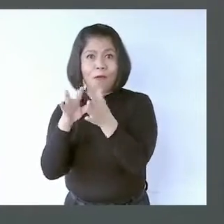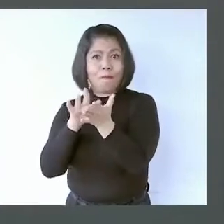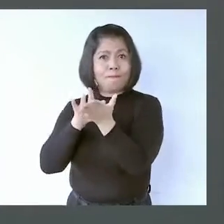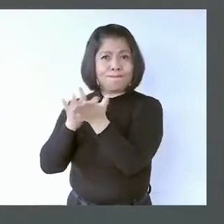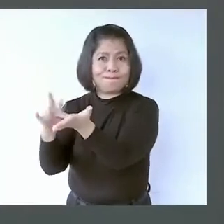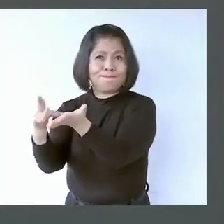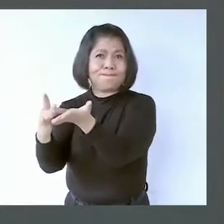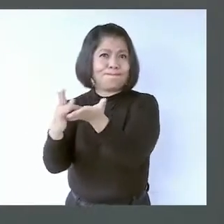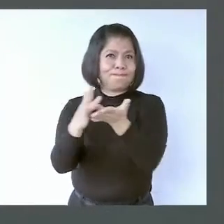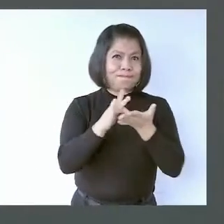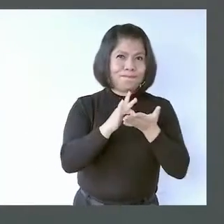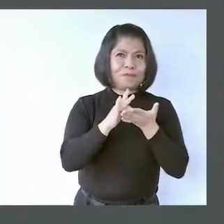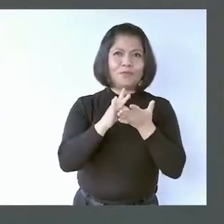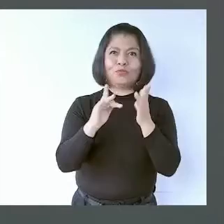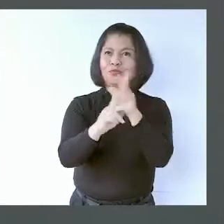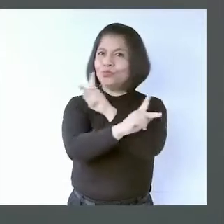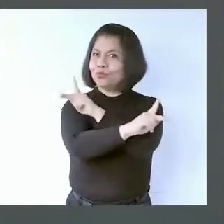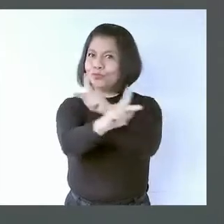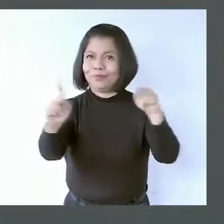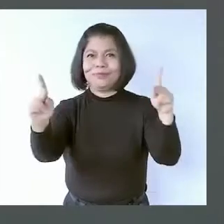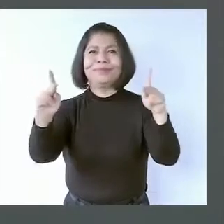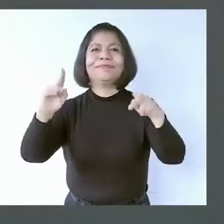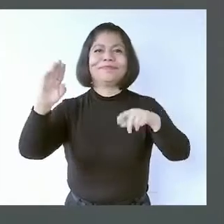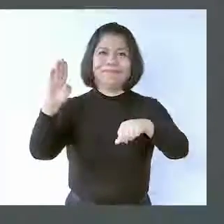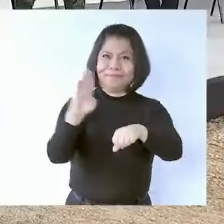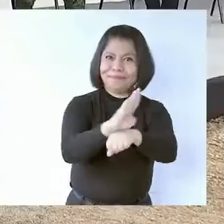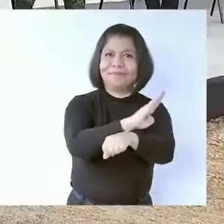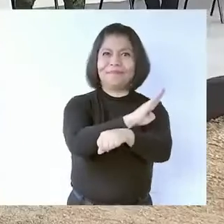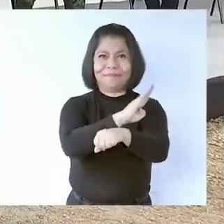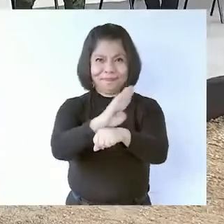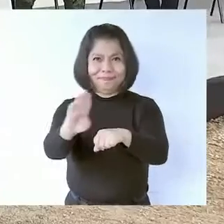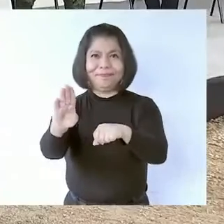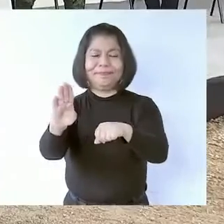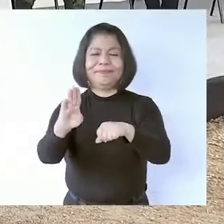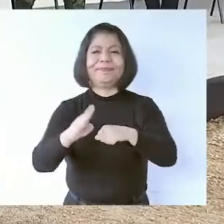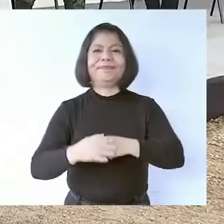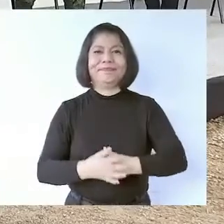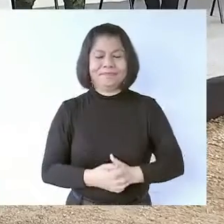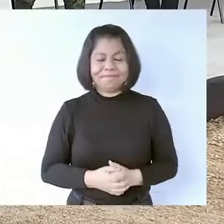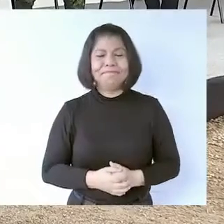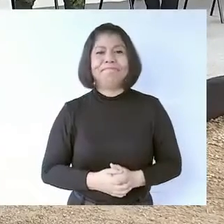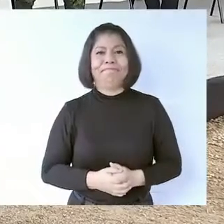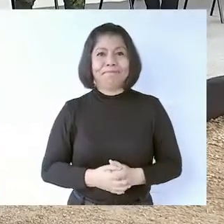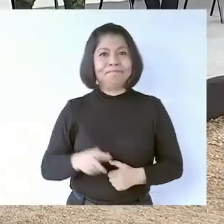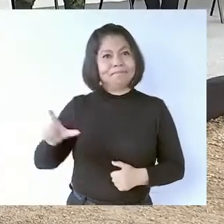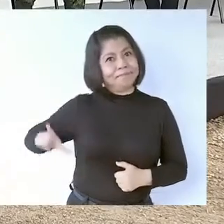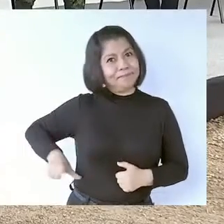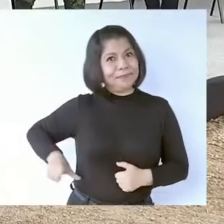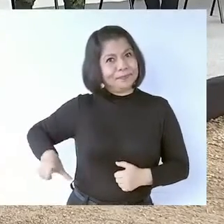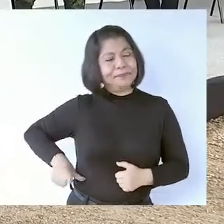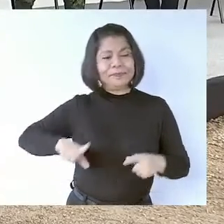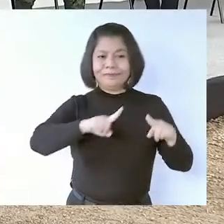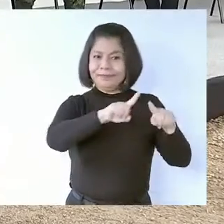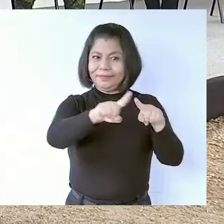siempre el pueblo cuando hay unidad en los gobiernos.